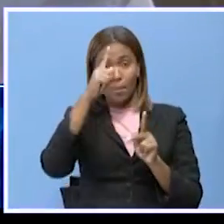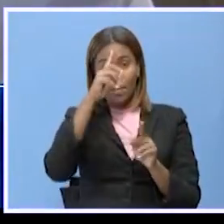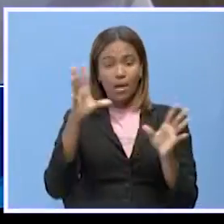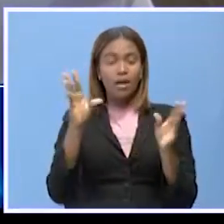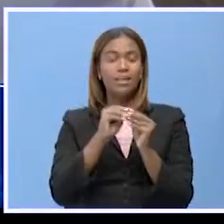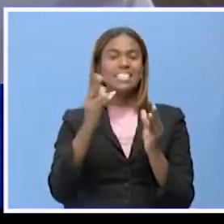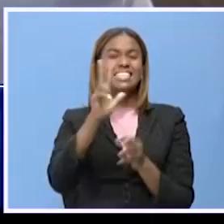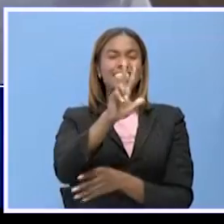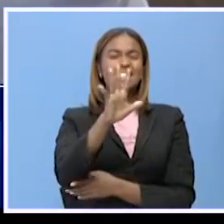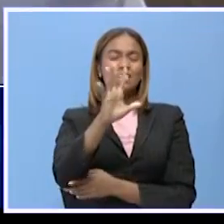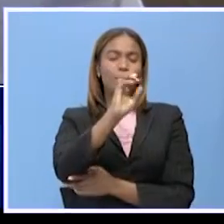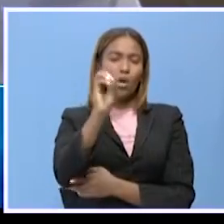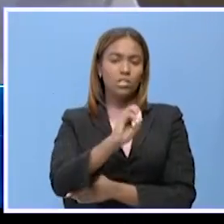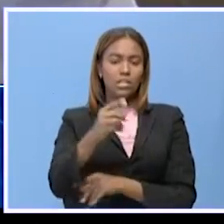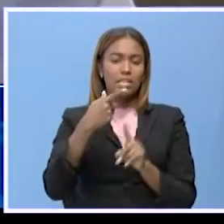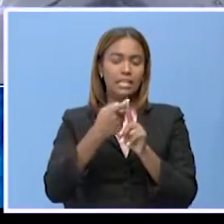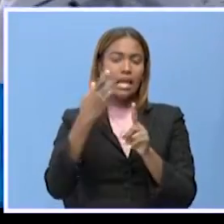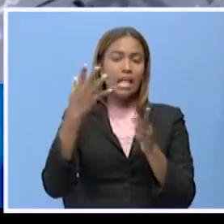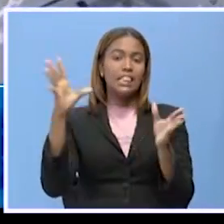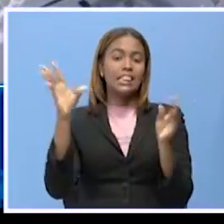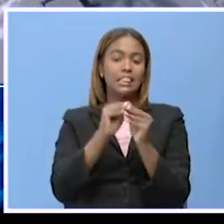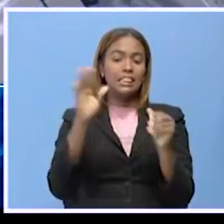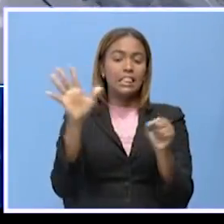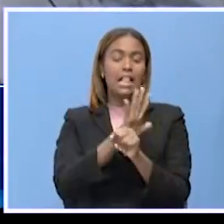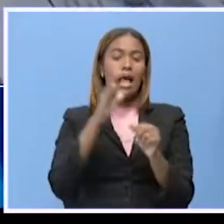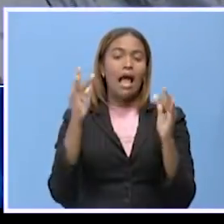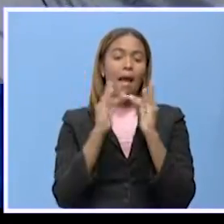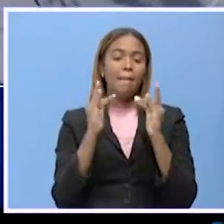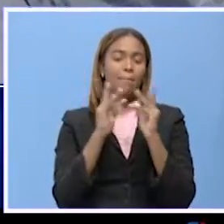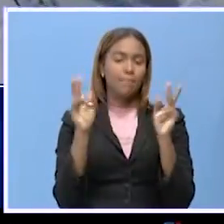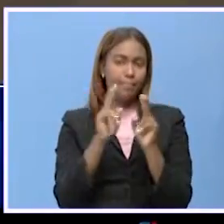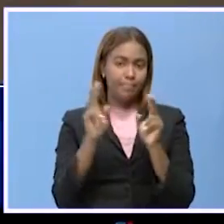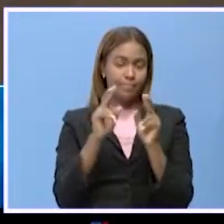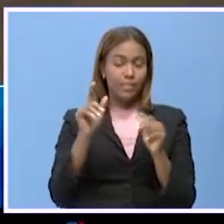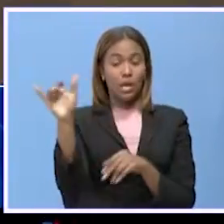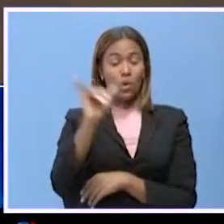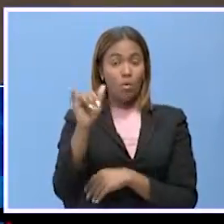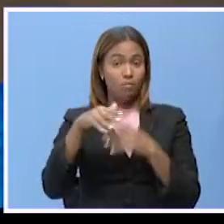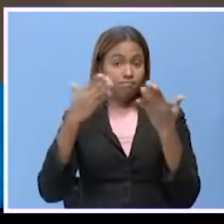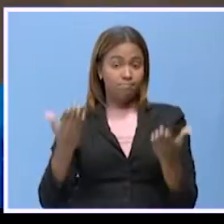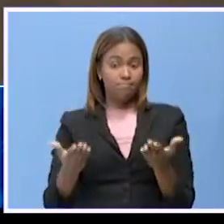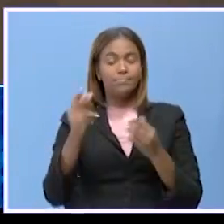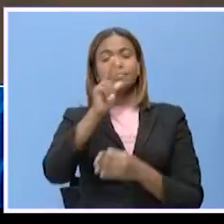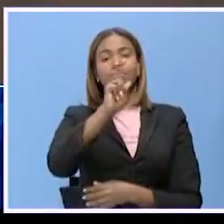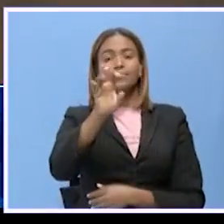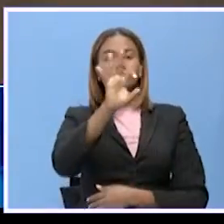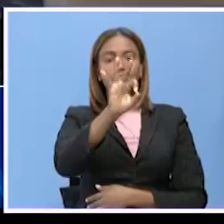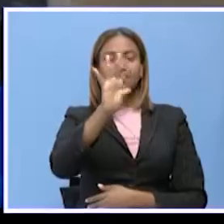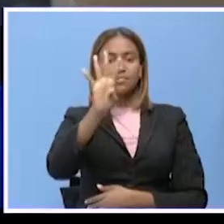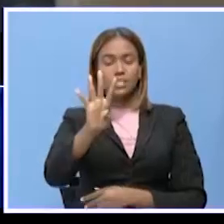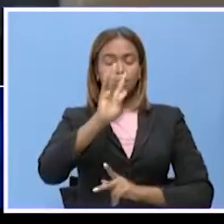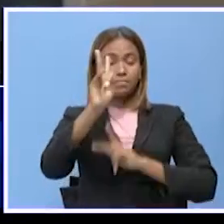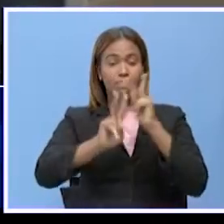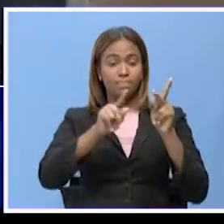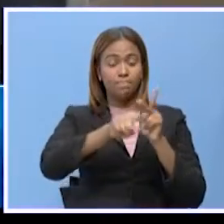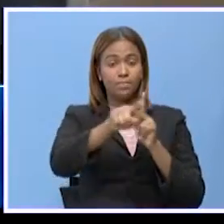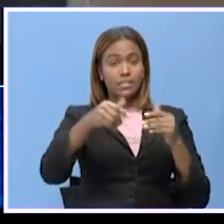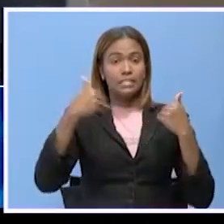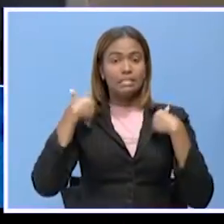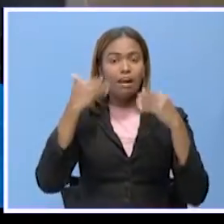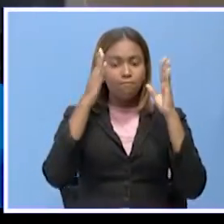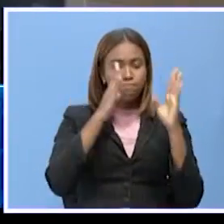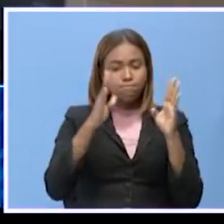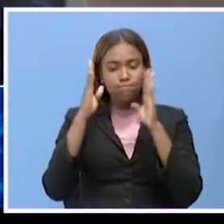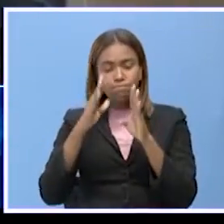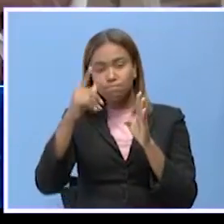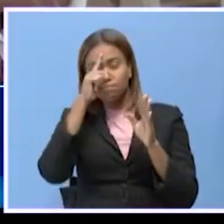un 35% del total de camas disponibles, mientras que 294 pacientes son